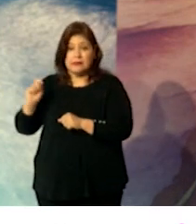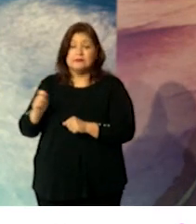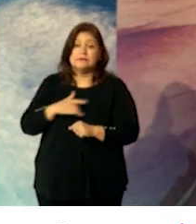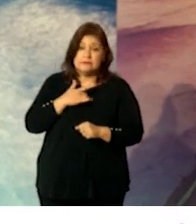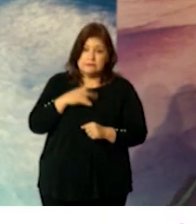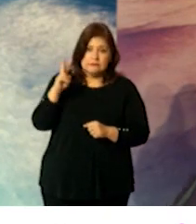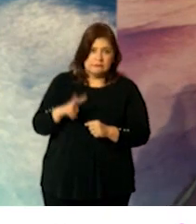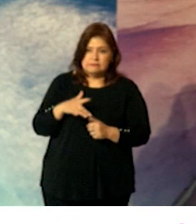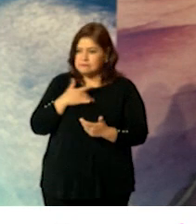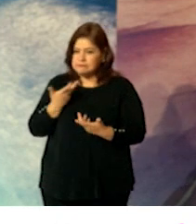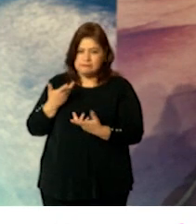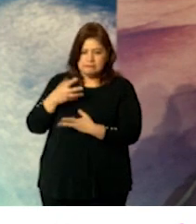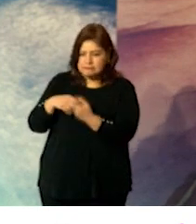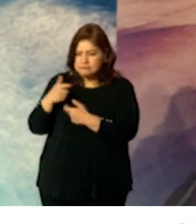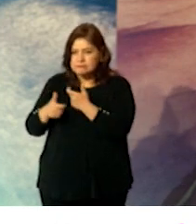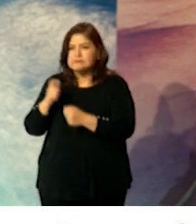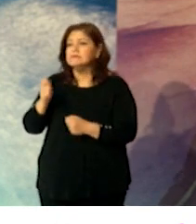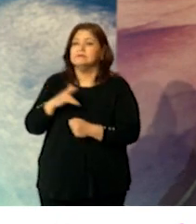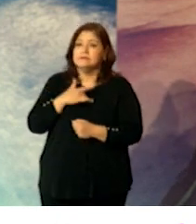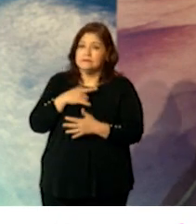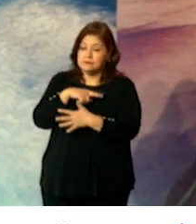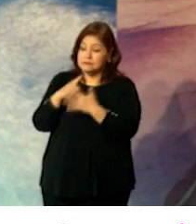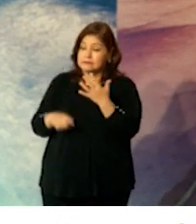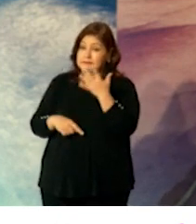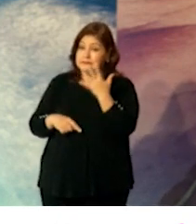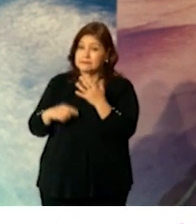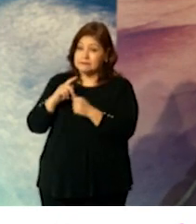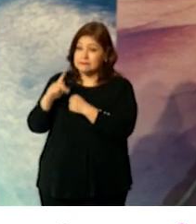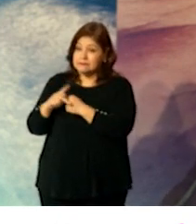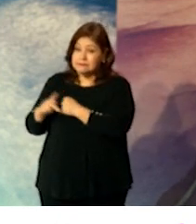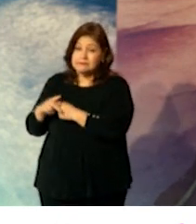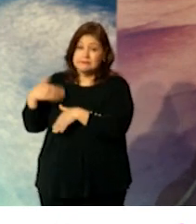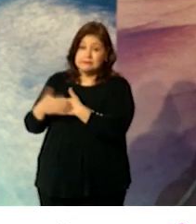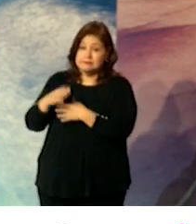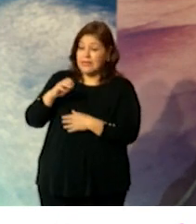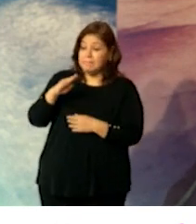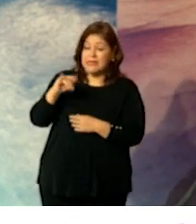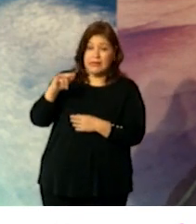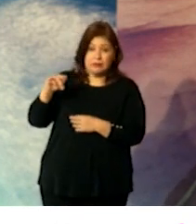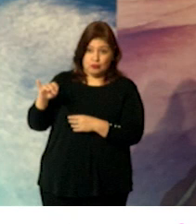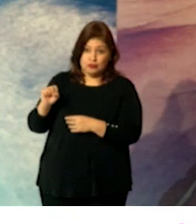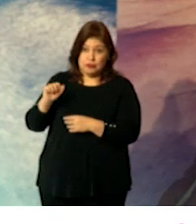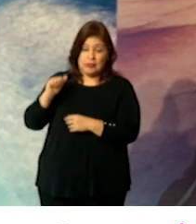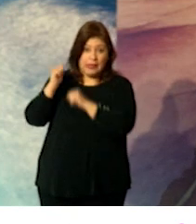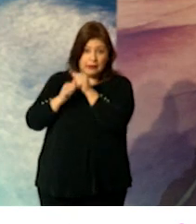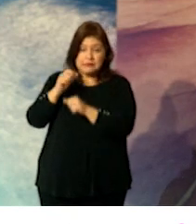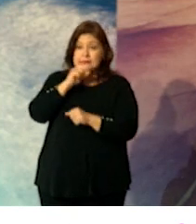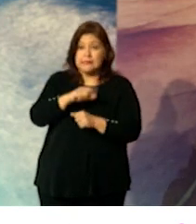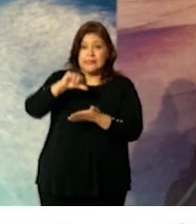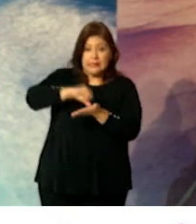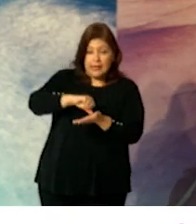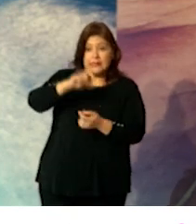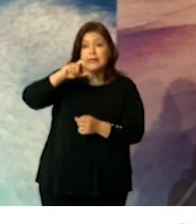nuevos liderazgos. Los BRICS ya no son 5 países, van a entrar Emiratos Árabes, va a entrar Irán, va a entrar